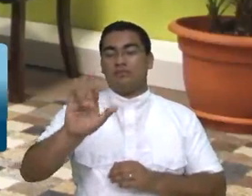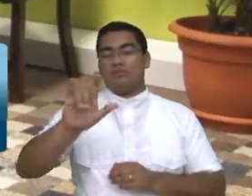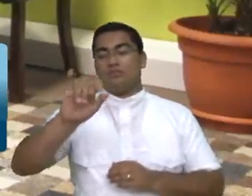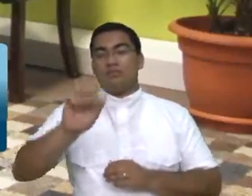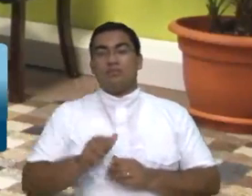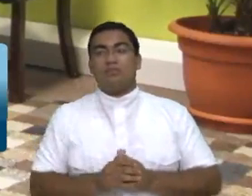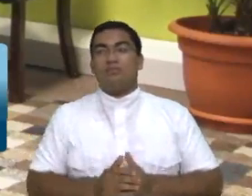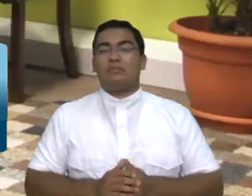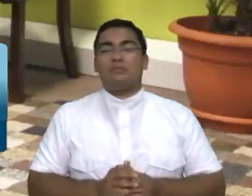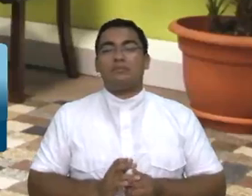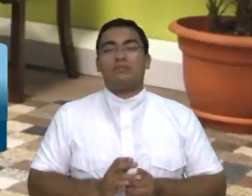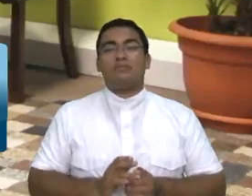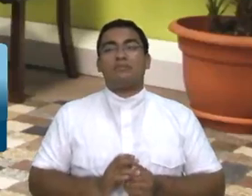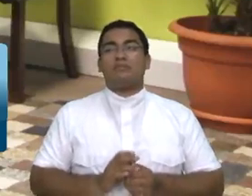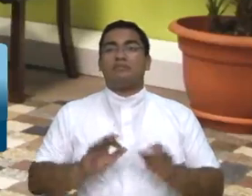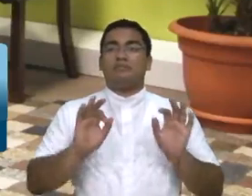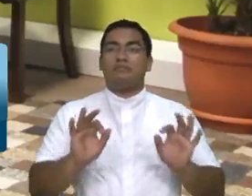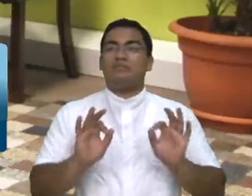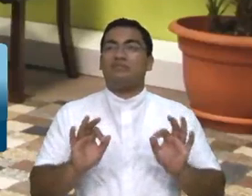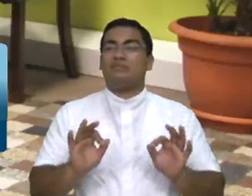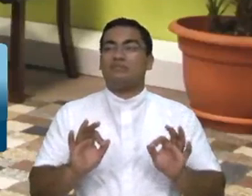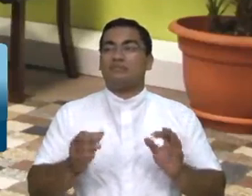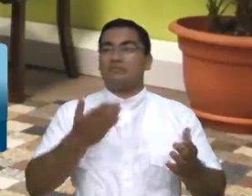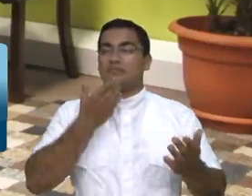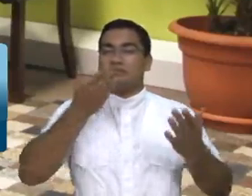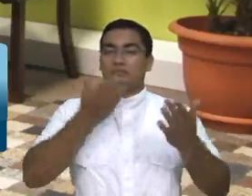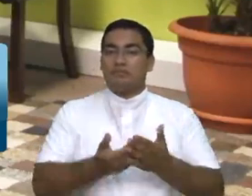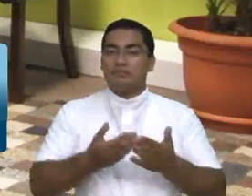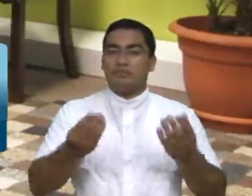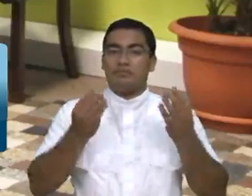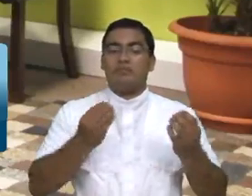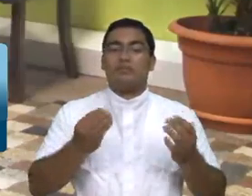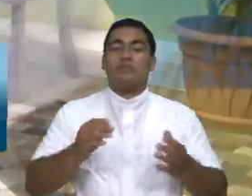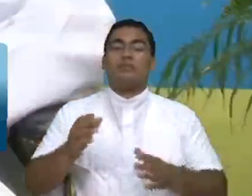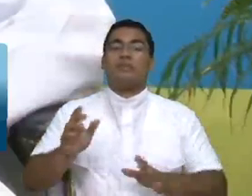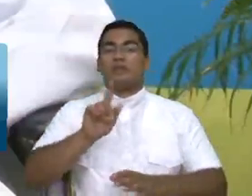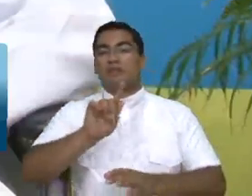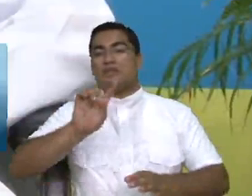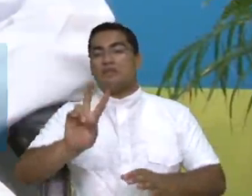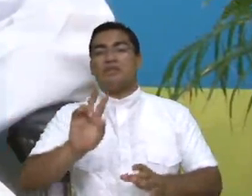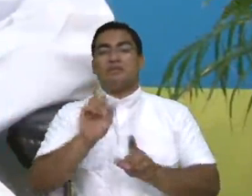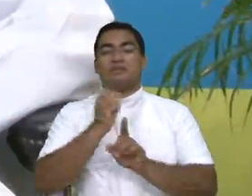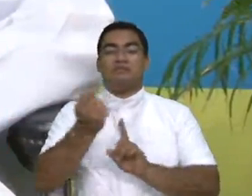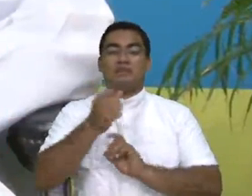gripe, sí. Bien, bueno, está agradecerle nuevamente al canal parlamentario por esta invitación que me han